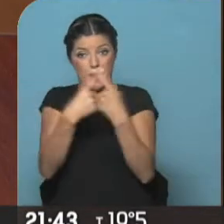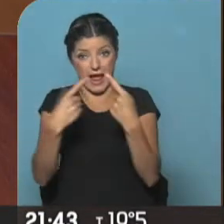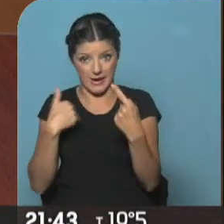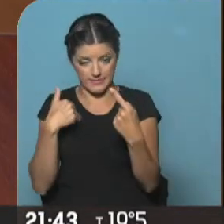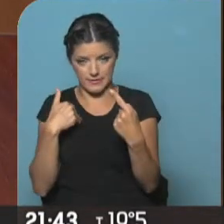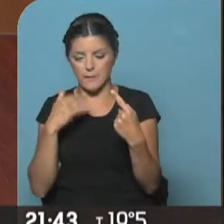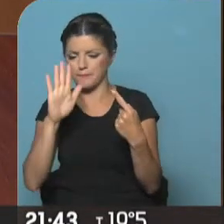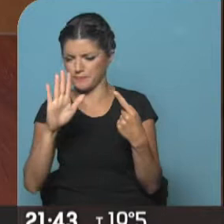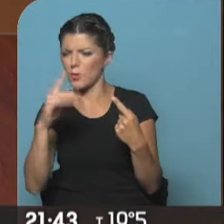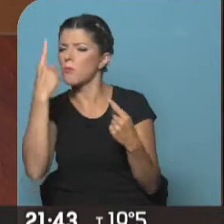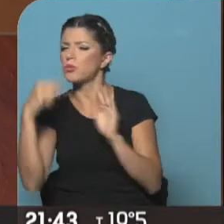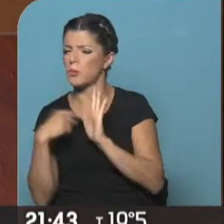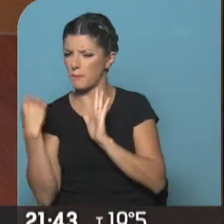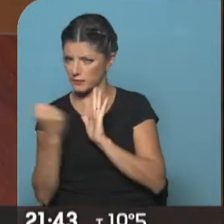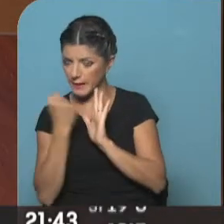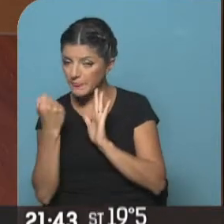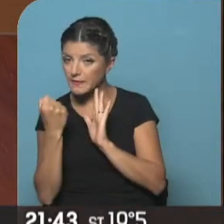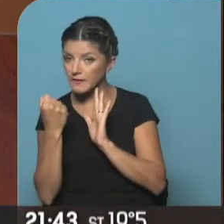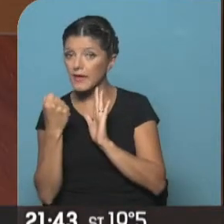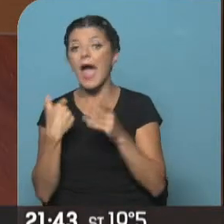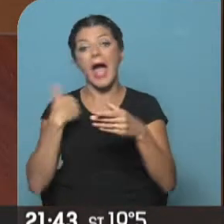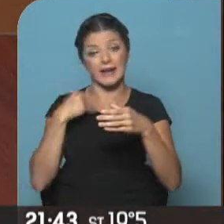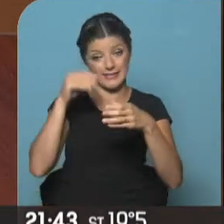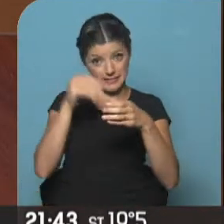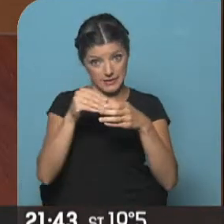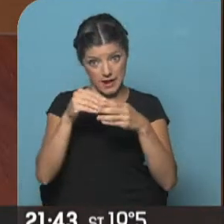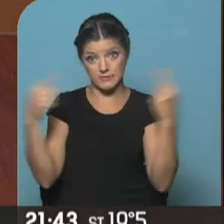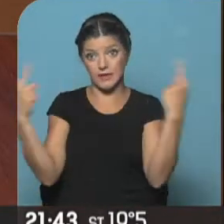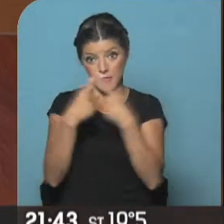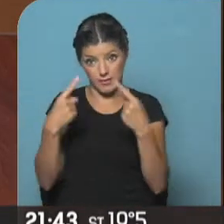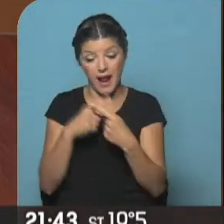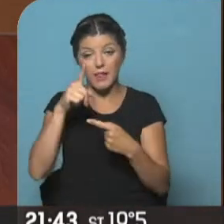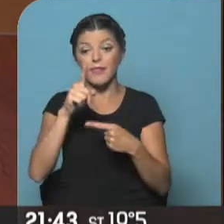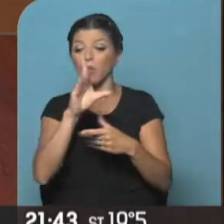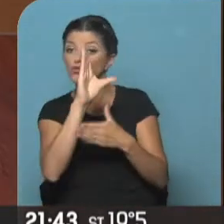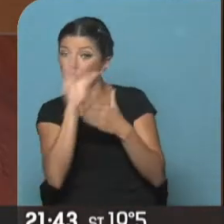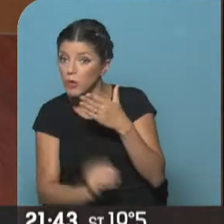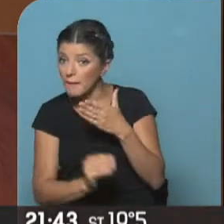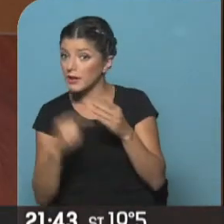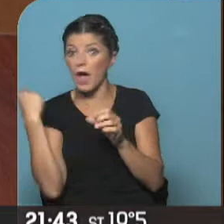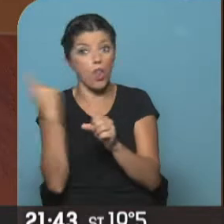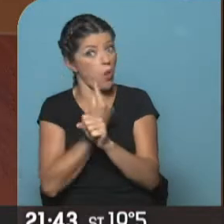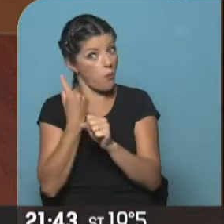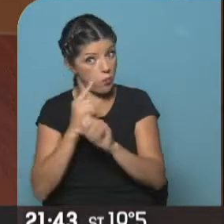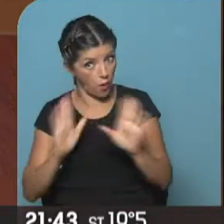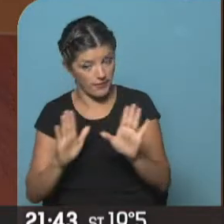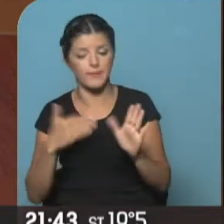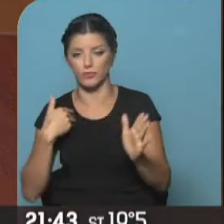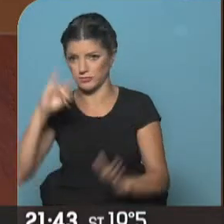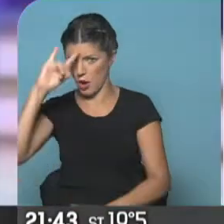cuenta, no podrá tener en su grupo a ningún rival de Sudamérica. Por lo tanto, ni